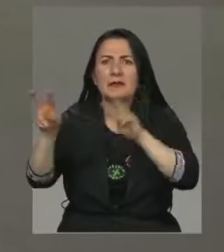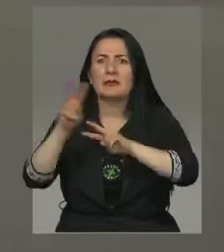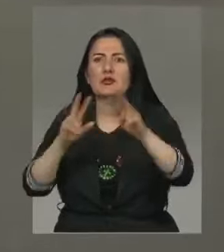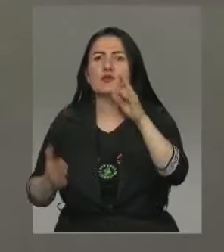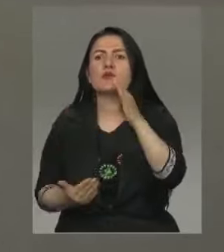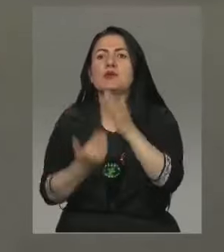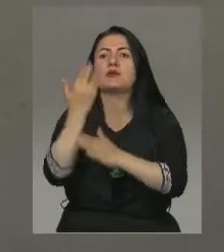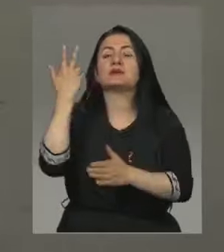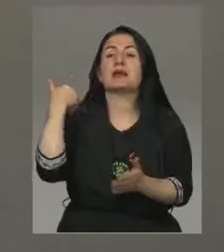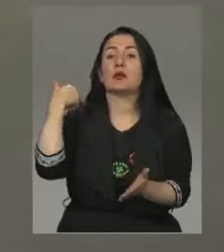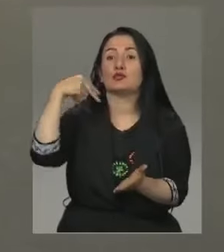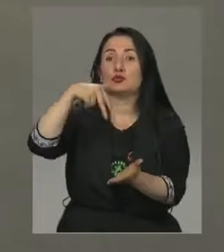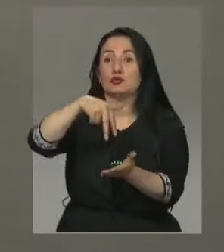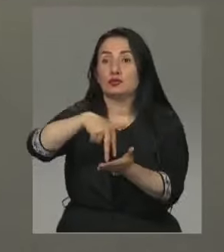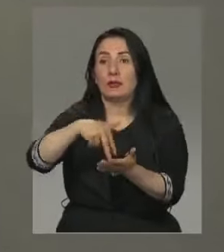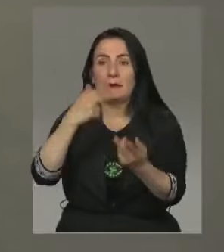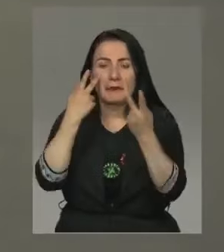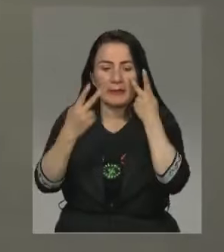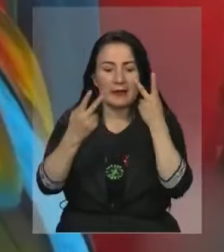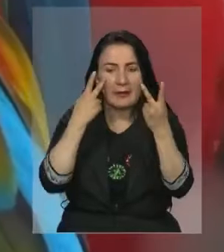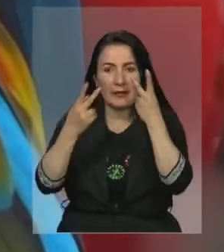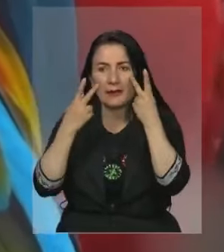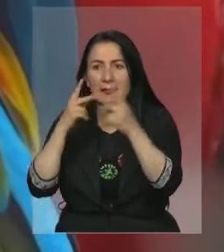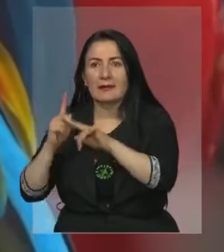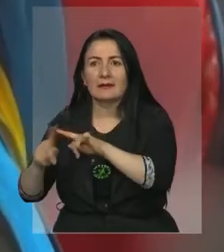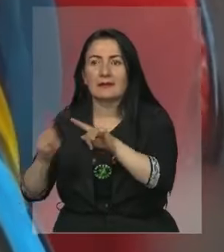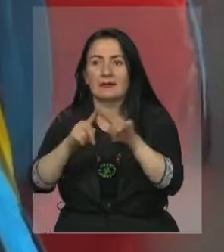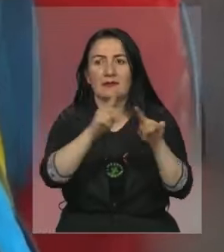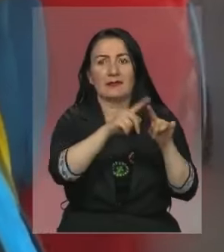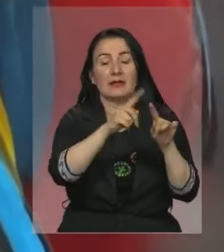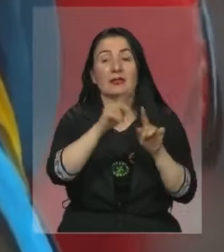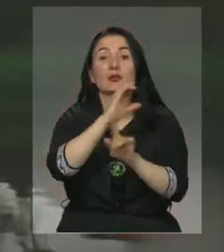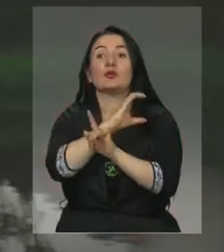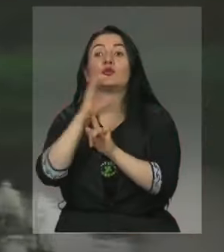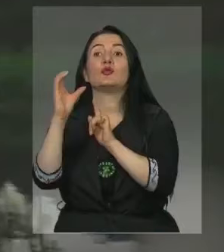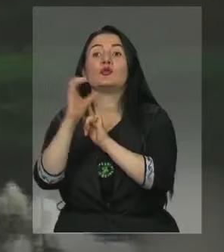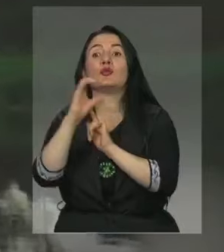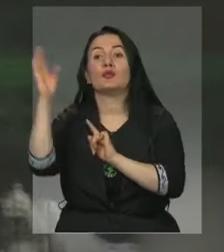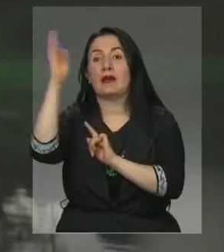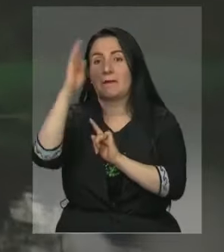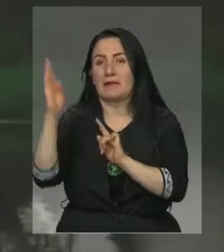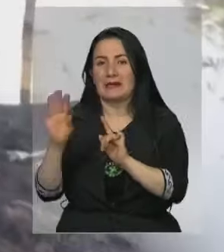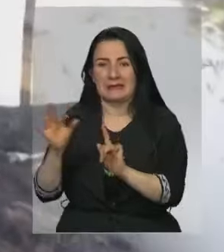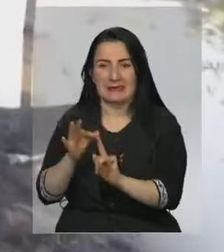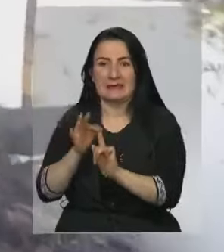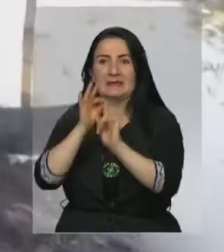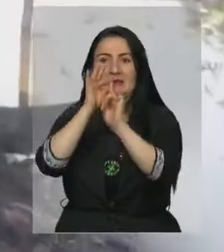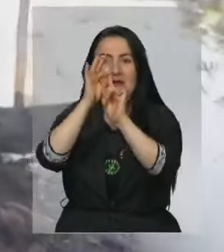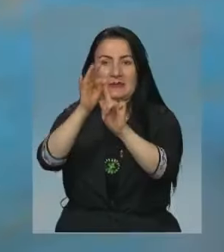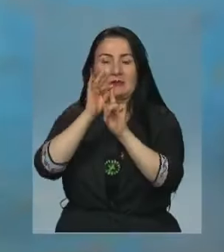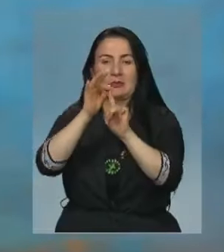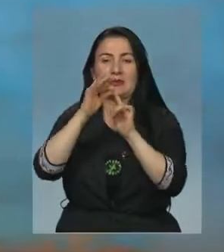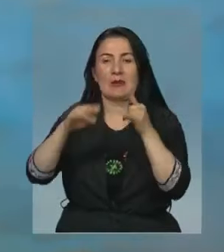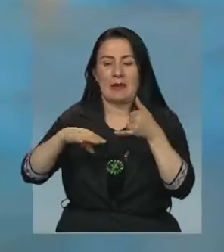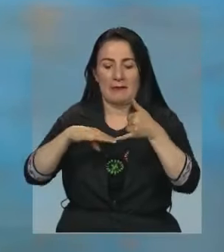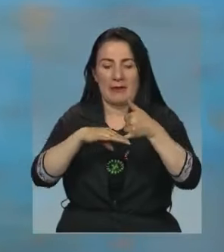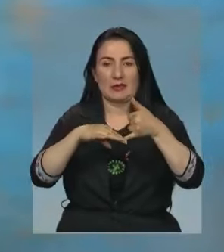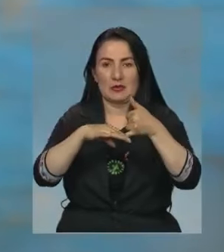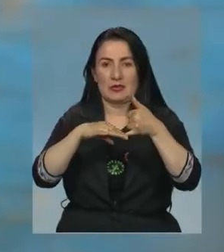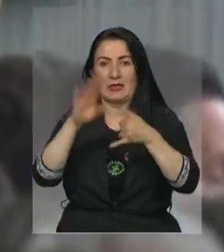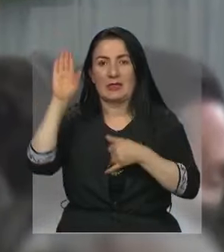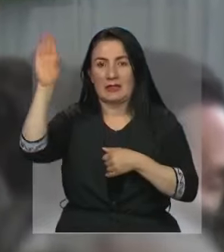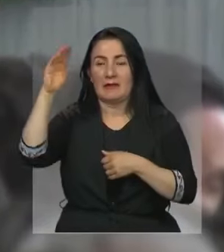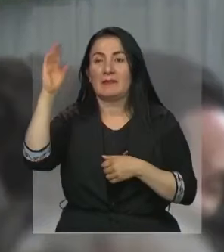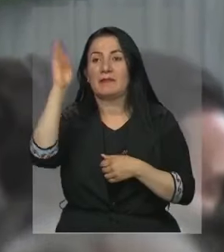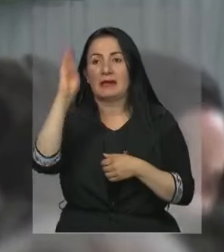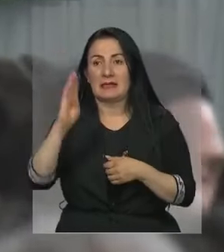reconocidos autores, pero además podrán explorar las particularidades de la cultura brasileña, especialmente de su Amazonía. El gran